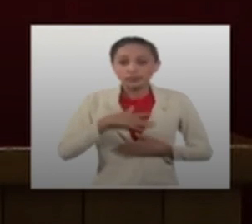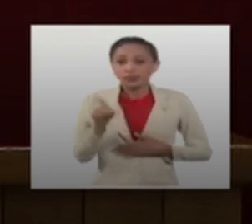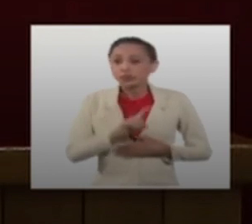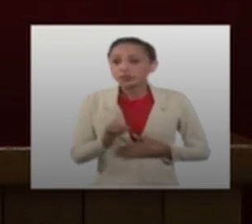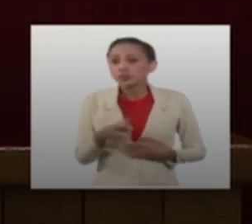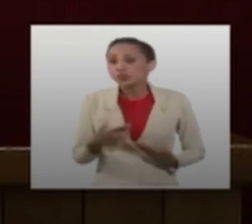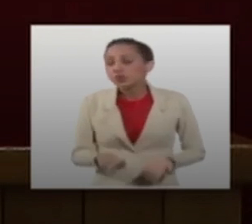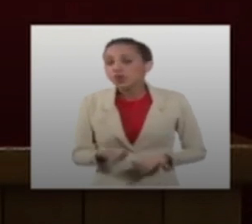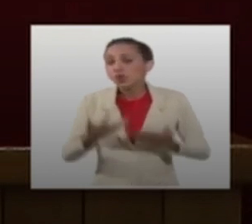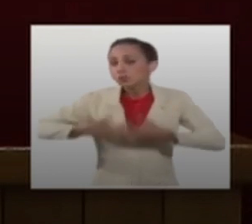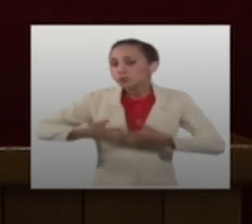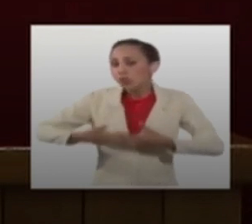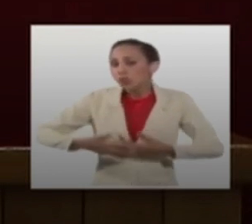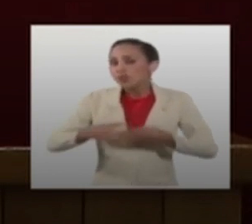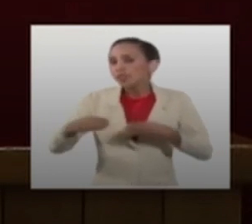generador de divisas.